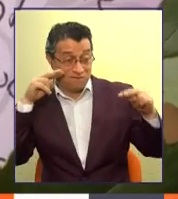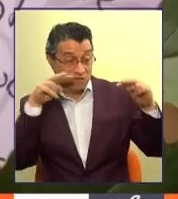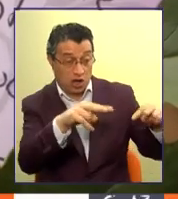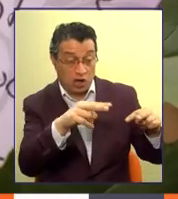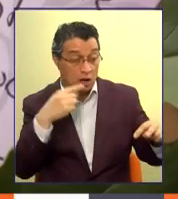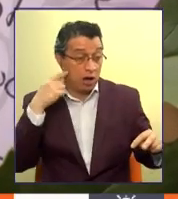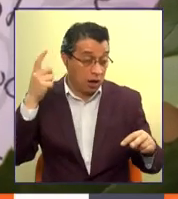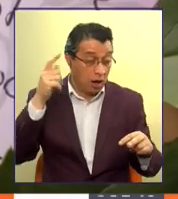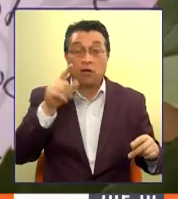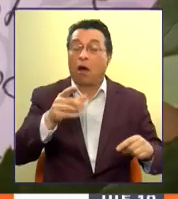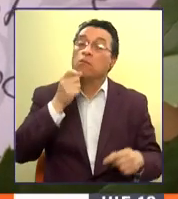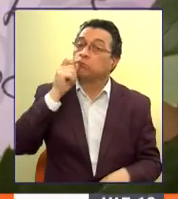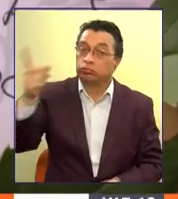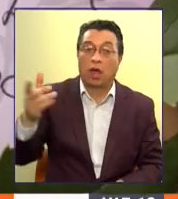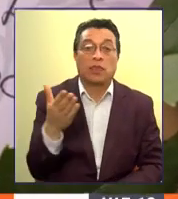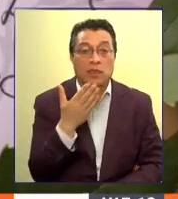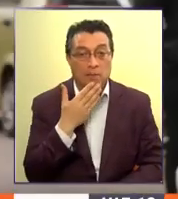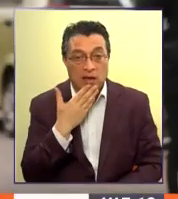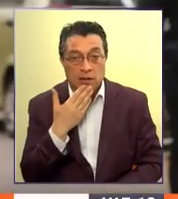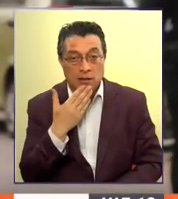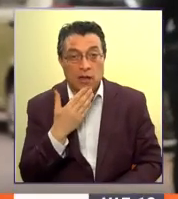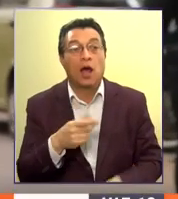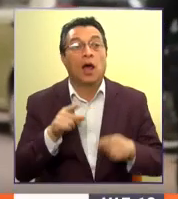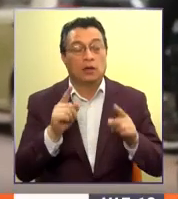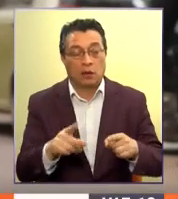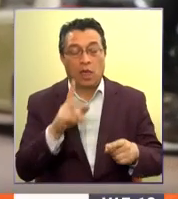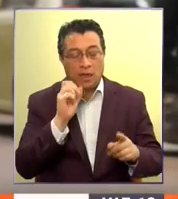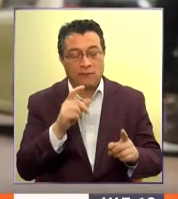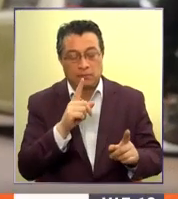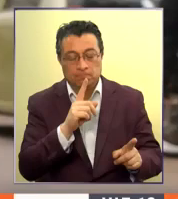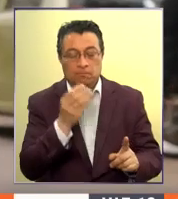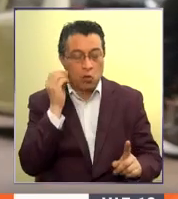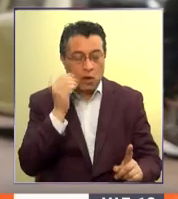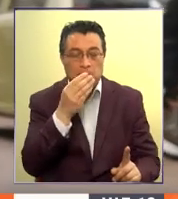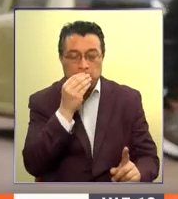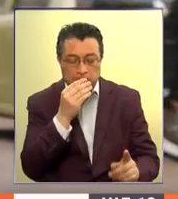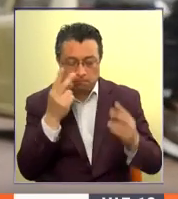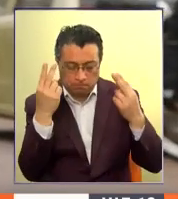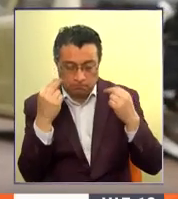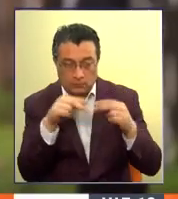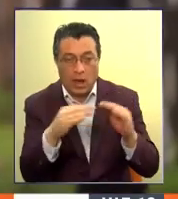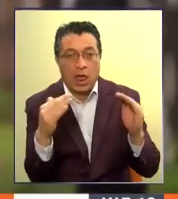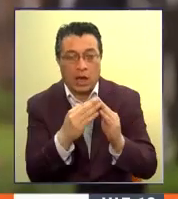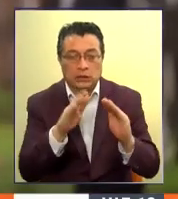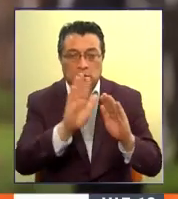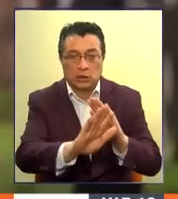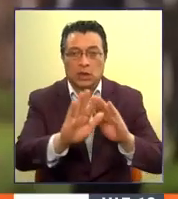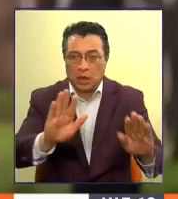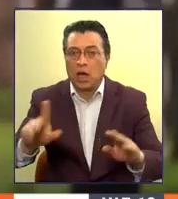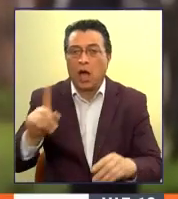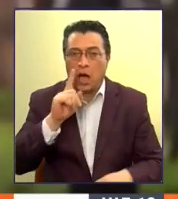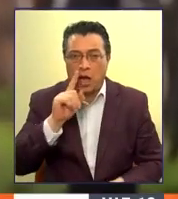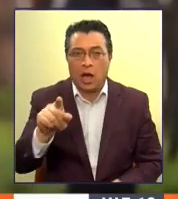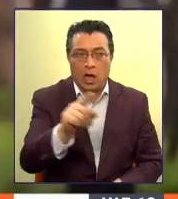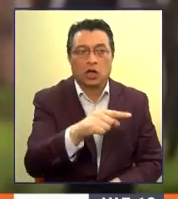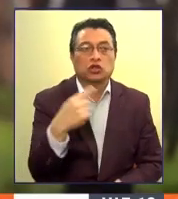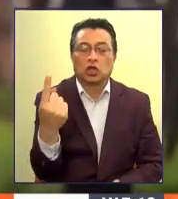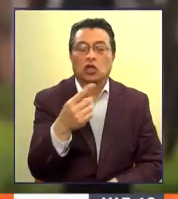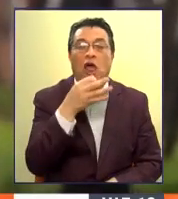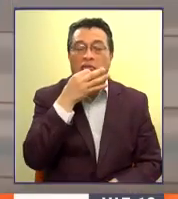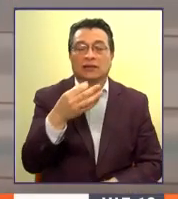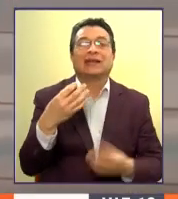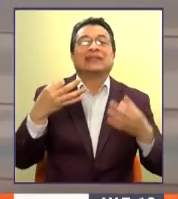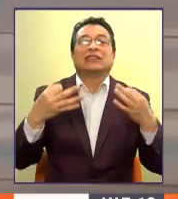la deducen. Ella está intentando casi no existir y ahora en pandemia en su casa, donde todos dicen es el lugar más seguro